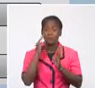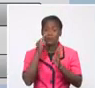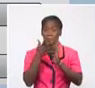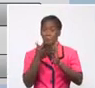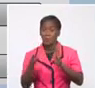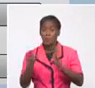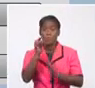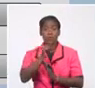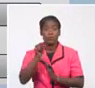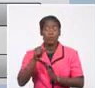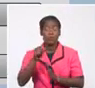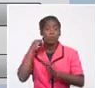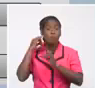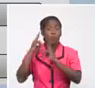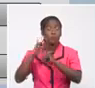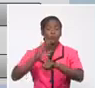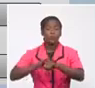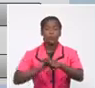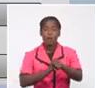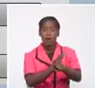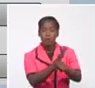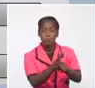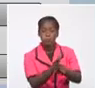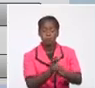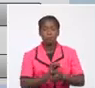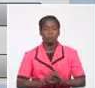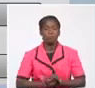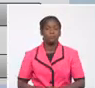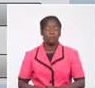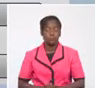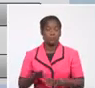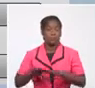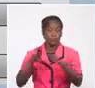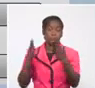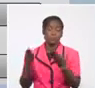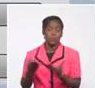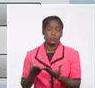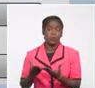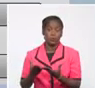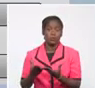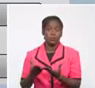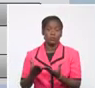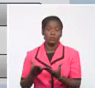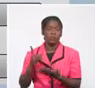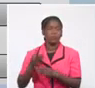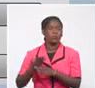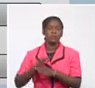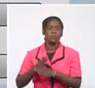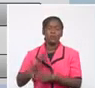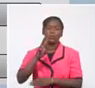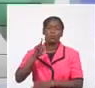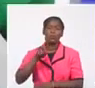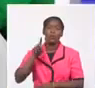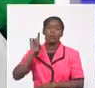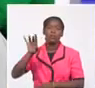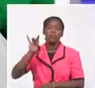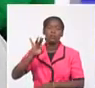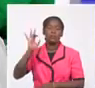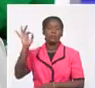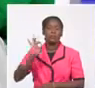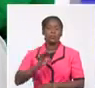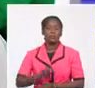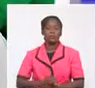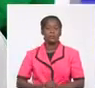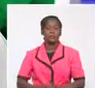2.965.076 personas fallecieran con la enfermedad en el mundo para una letalidad del 2,15%.